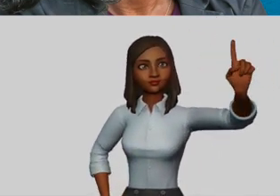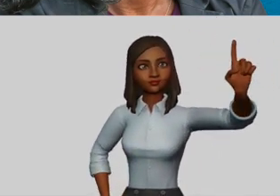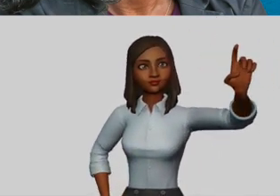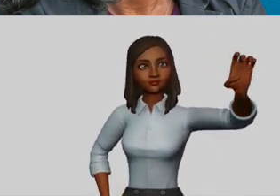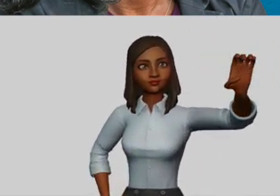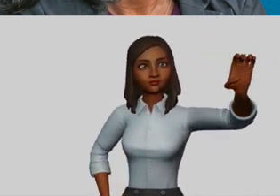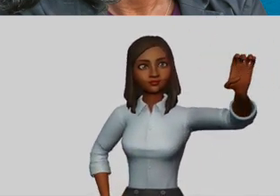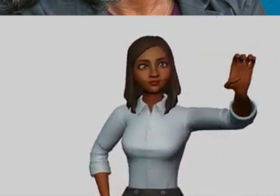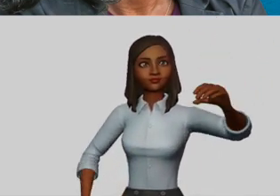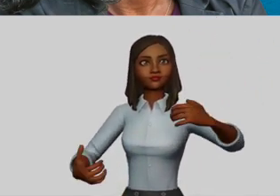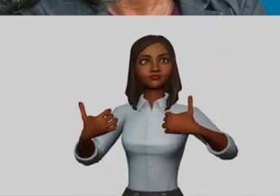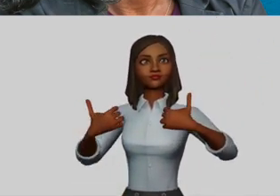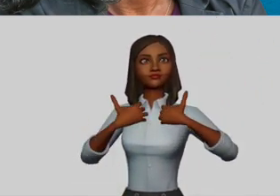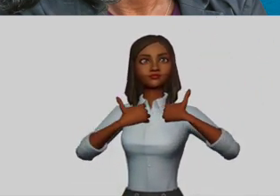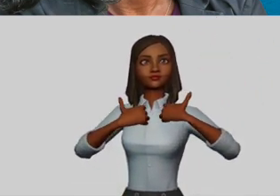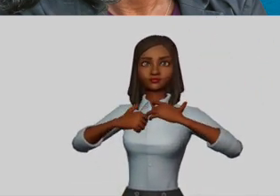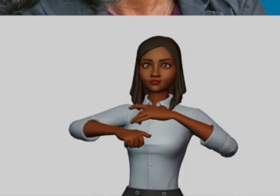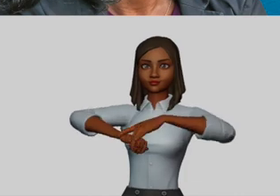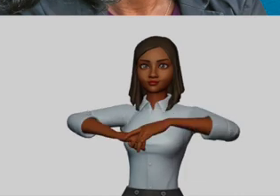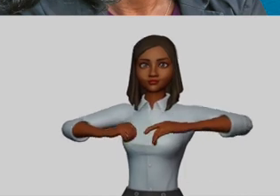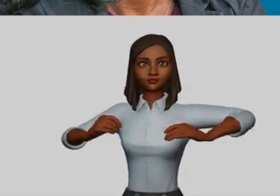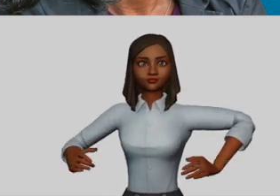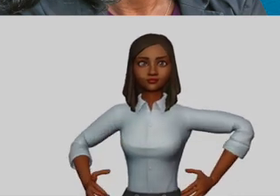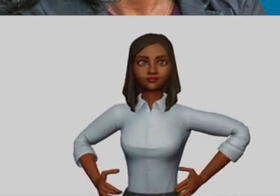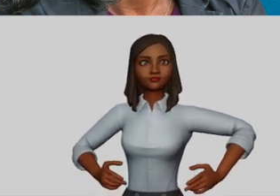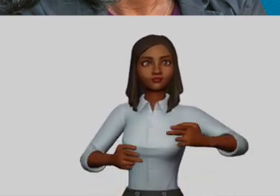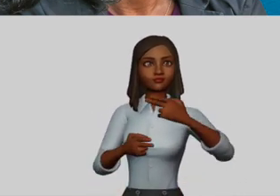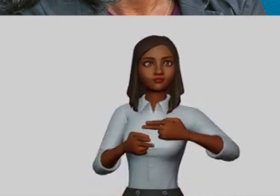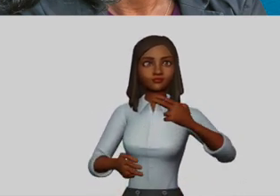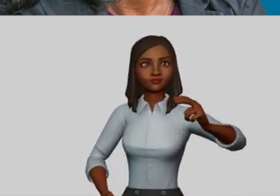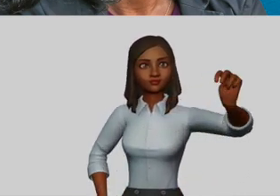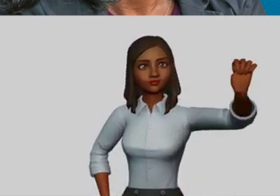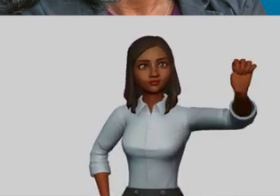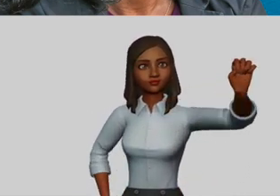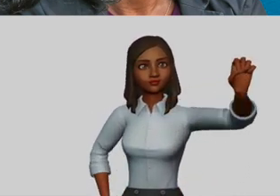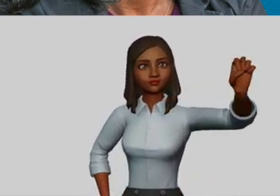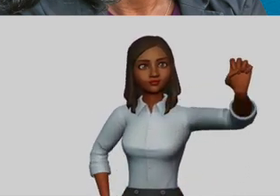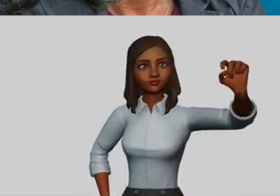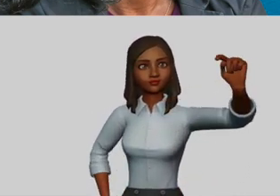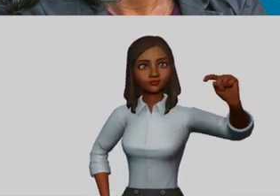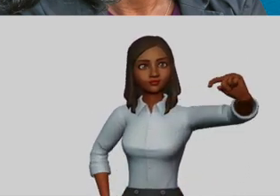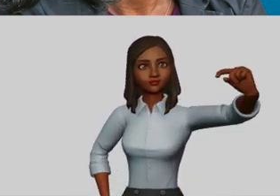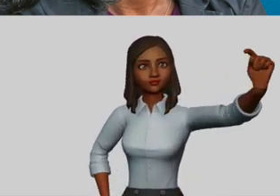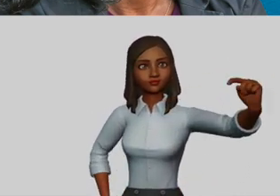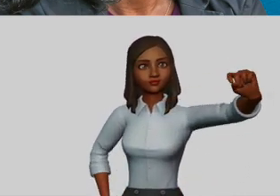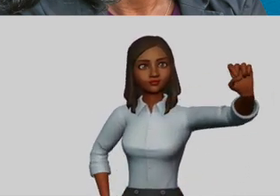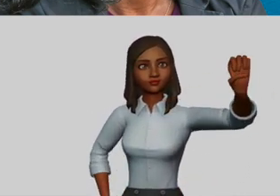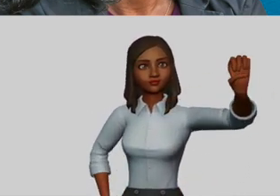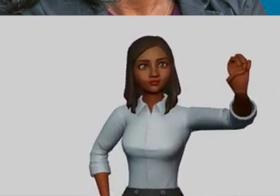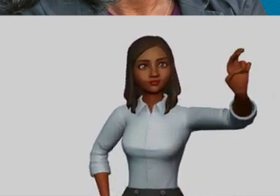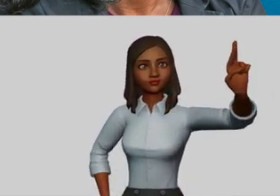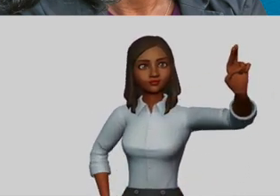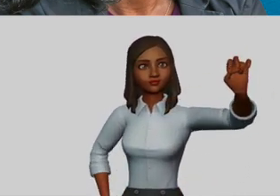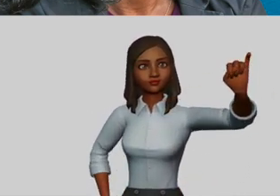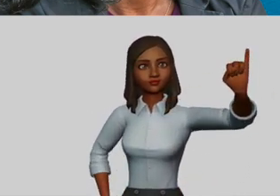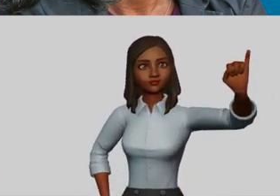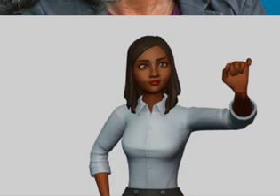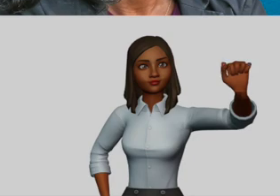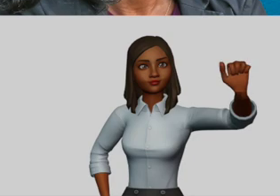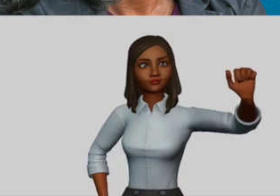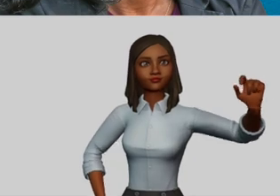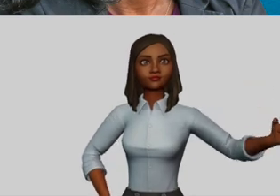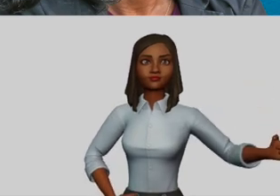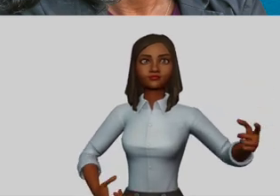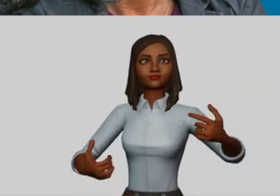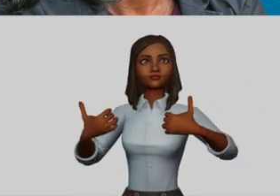talento de comunidad oyente? Porque esta comunidad no tiene posibilidades. Entonces, hay veces que uno también con el